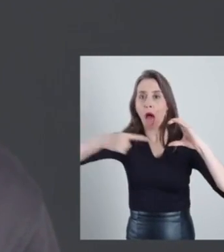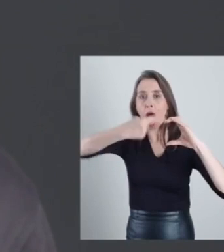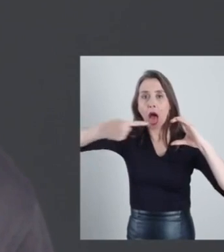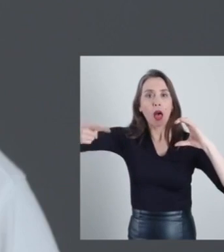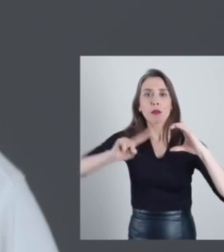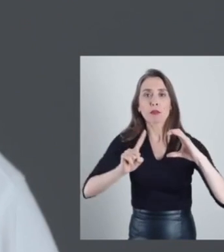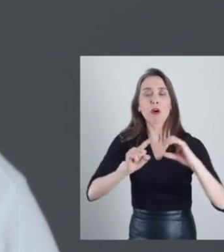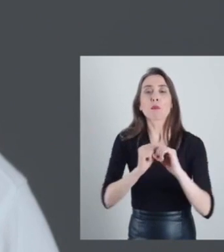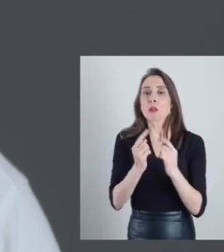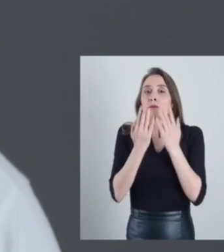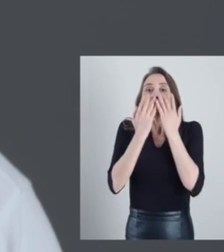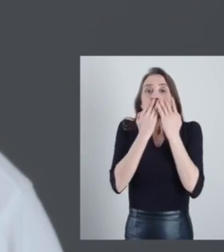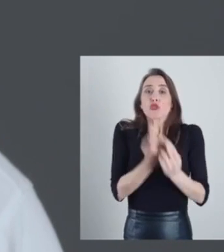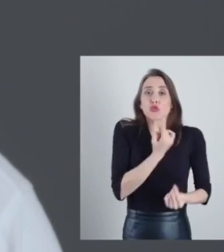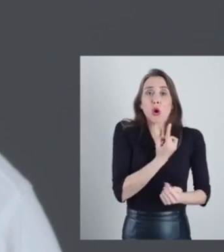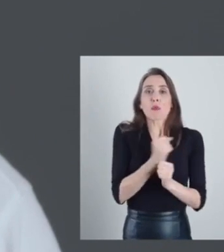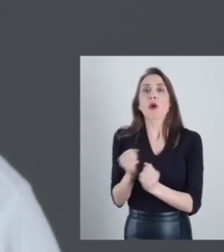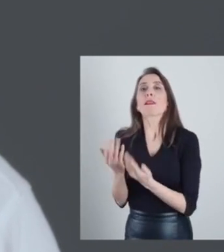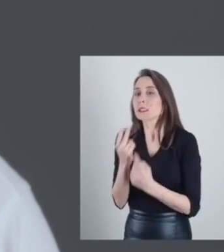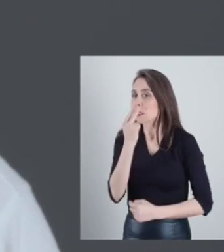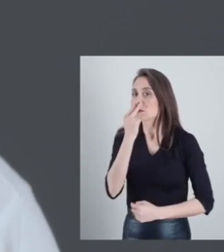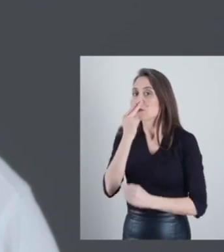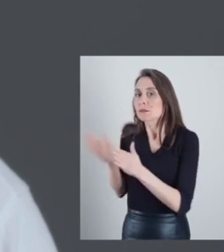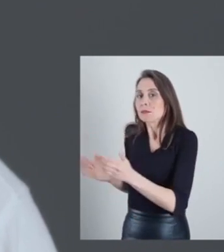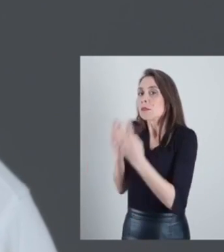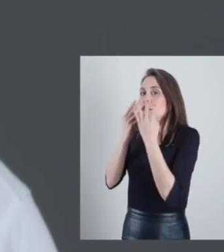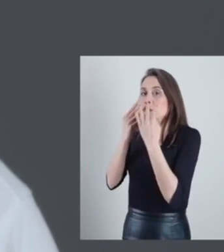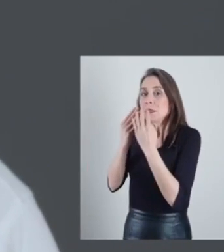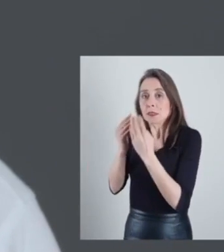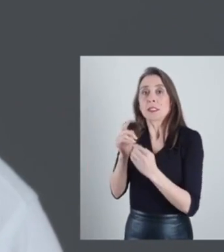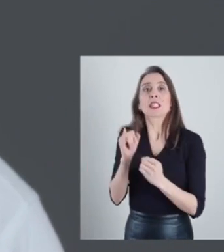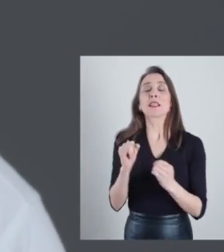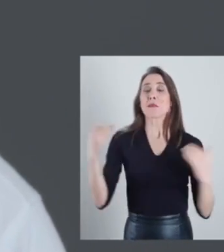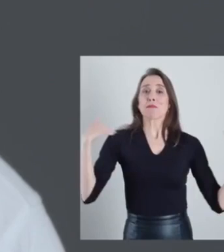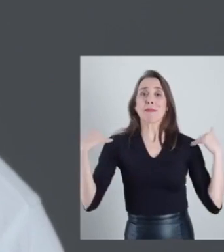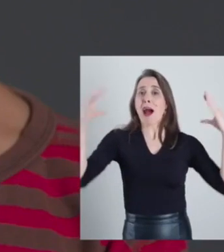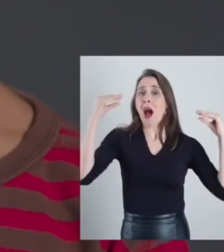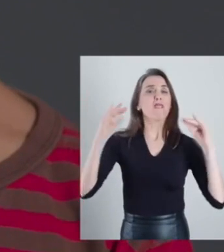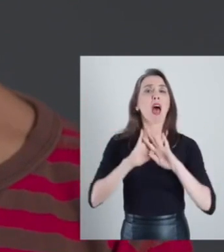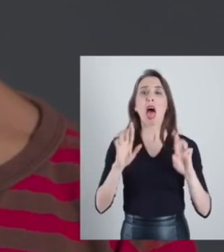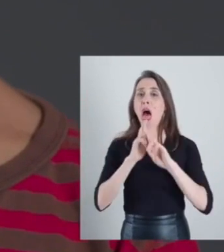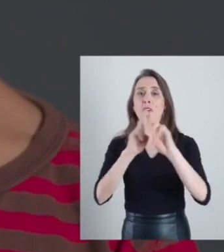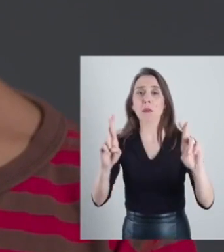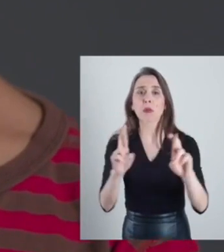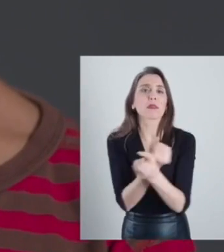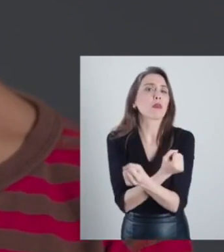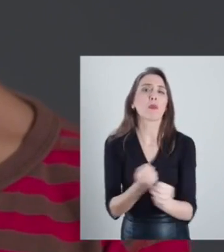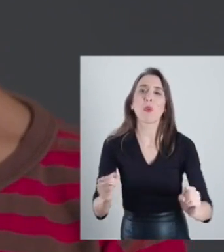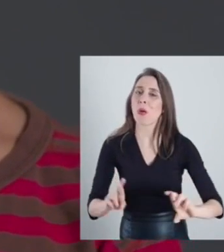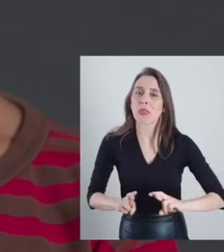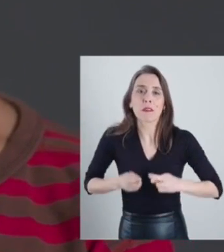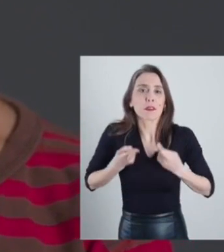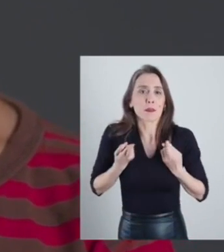funciones neuronales. No puede respirar sin la asistencia de máquinas ni responde a estímulos externos. No hay posibilidad